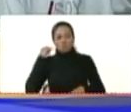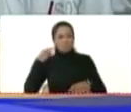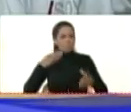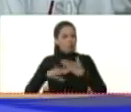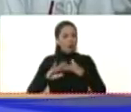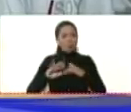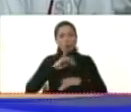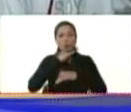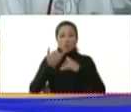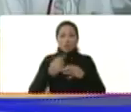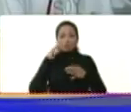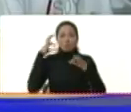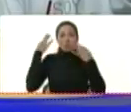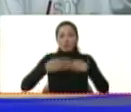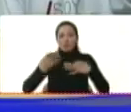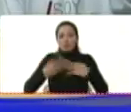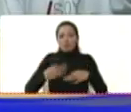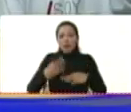al